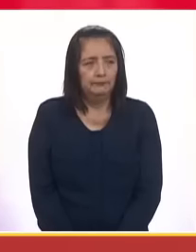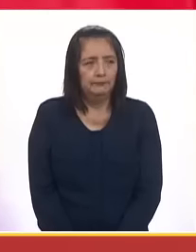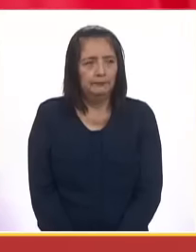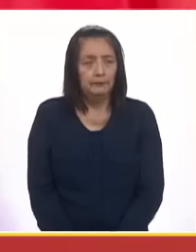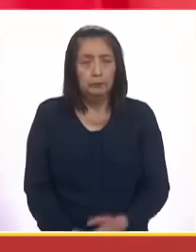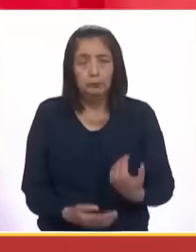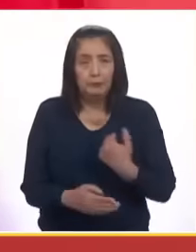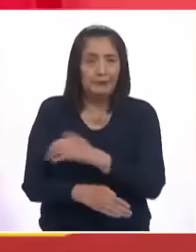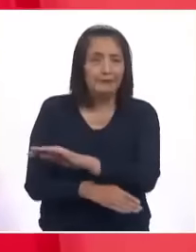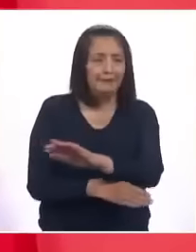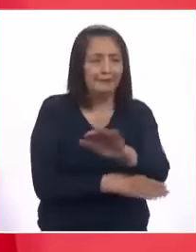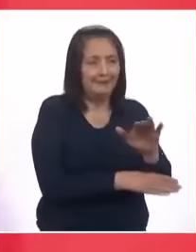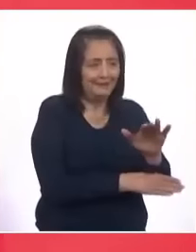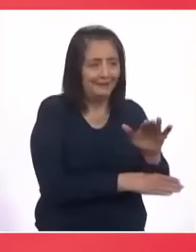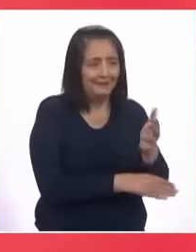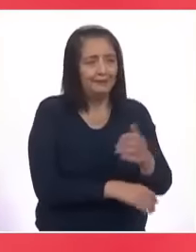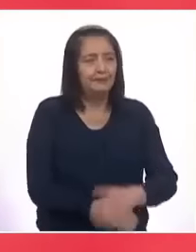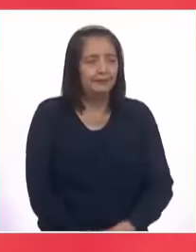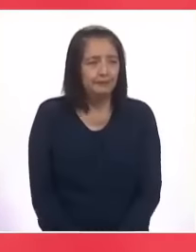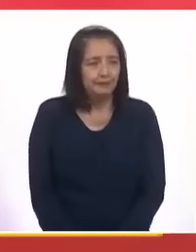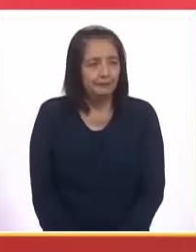Muy buenas tardes,